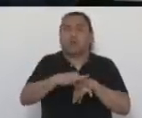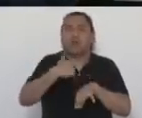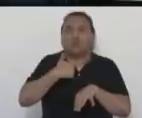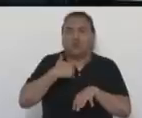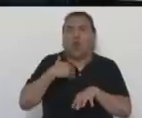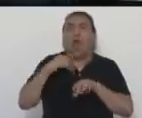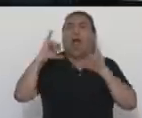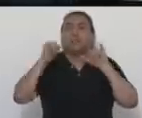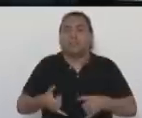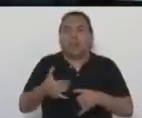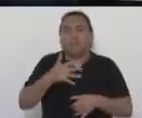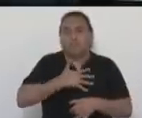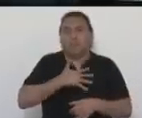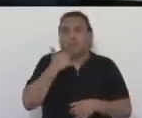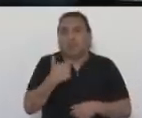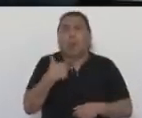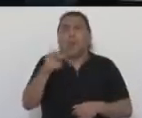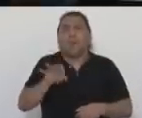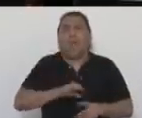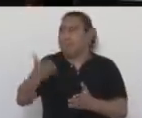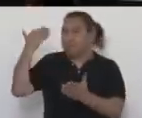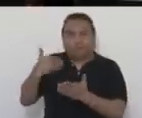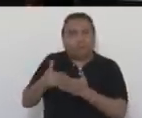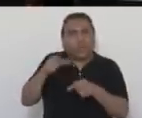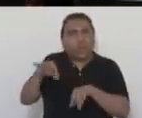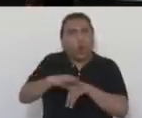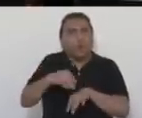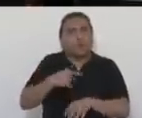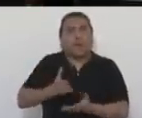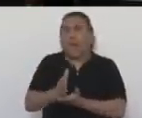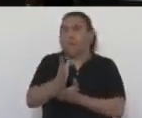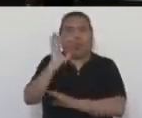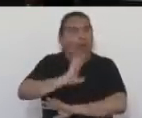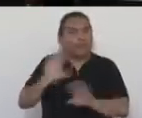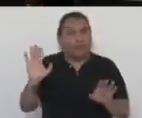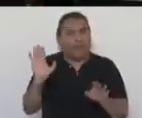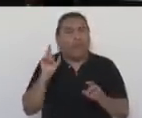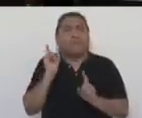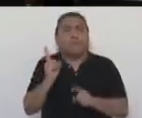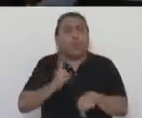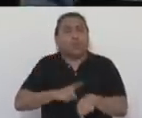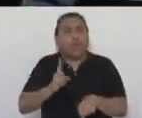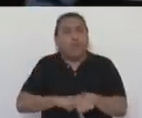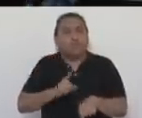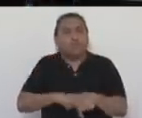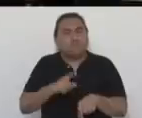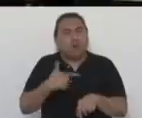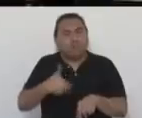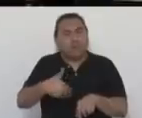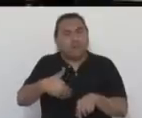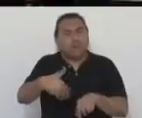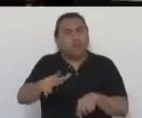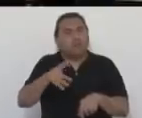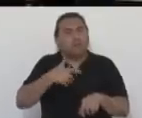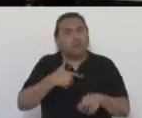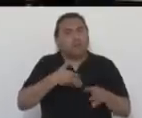hijos hace 20 años, y es un compromiso para toda la vida. El tiempo que viene lo dividiré entre mi familia, que